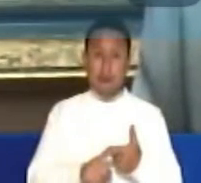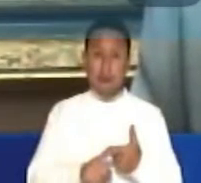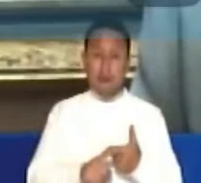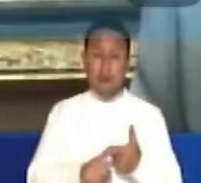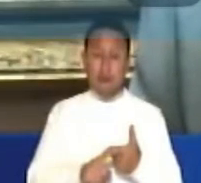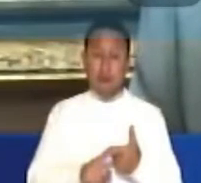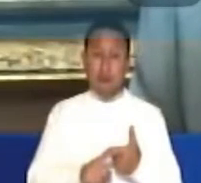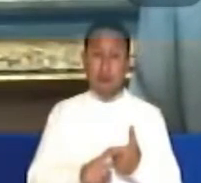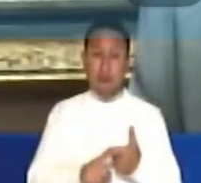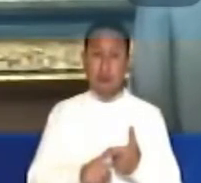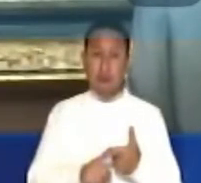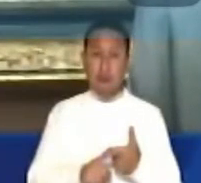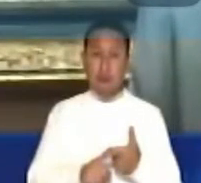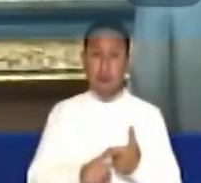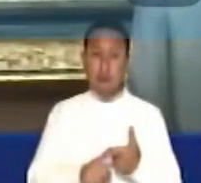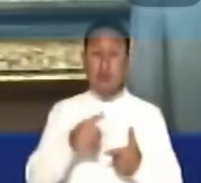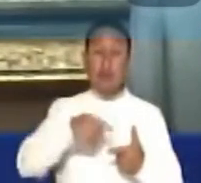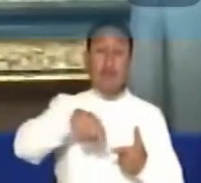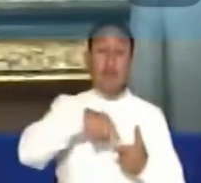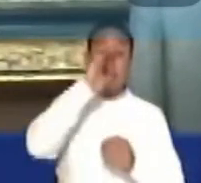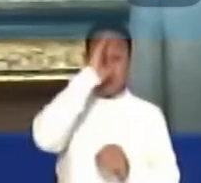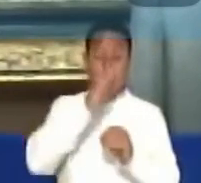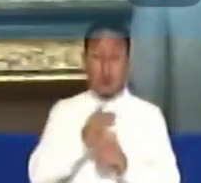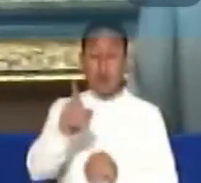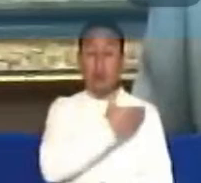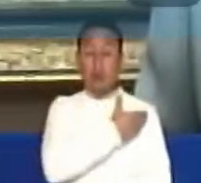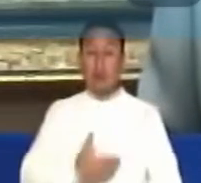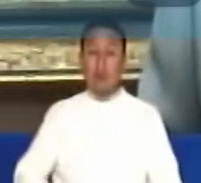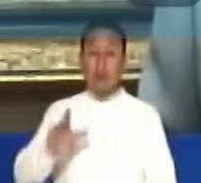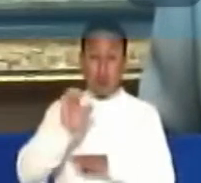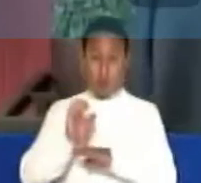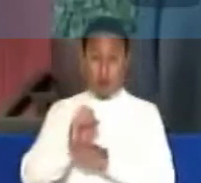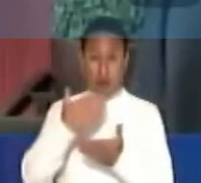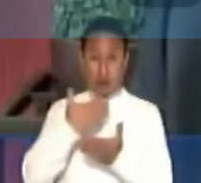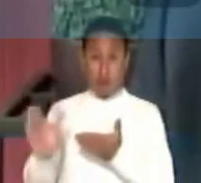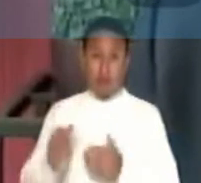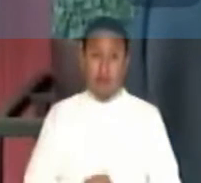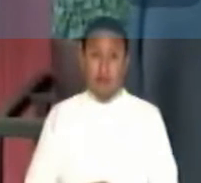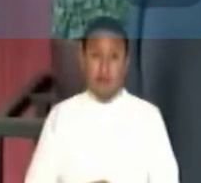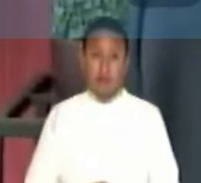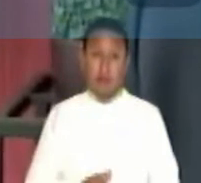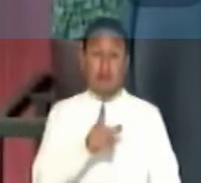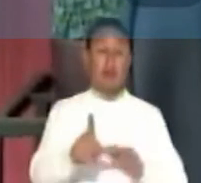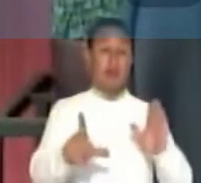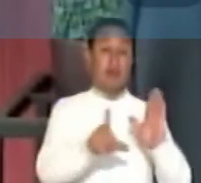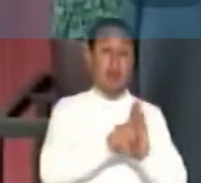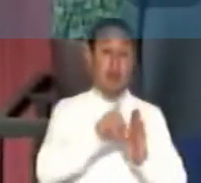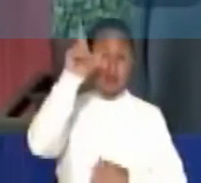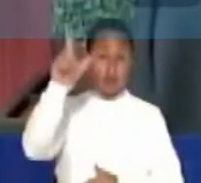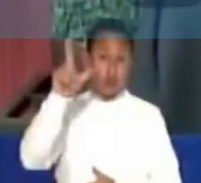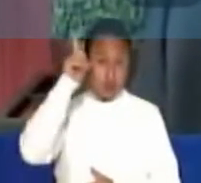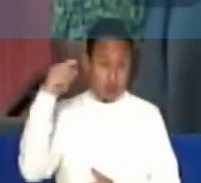intención de destituir al presidente de la República. No sería ni legal ni